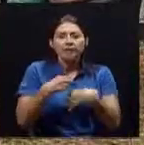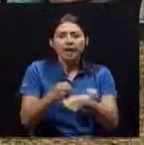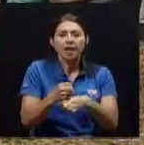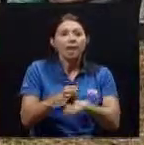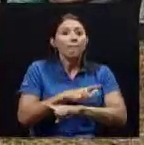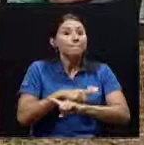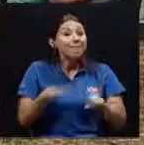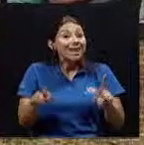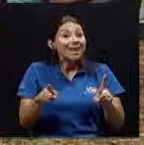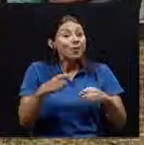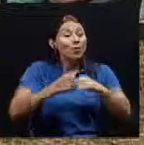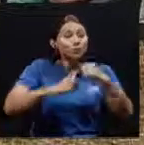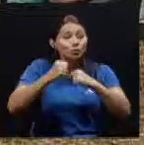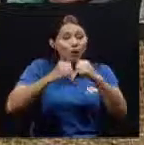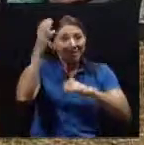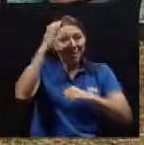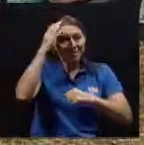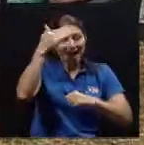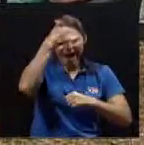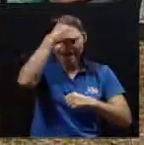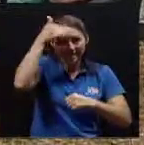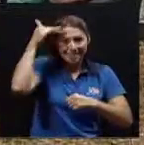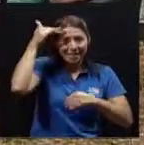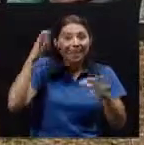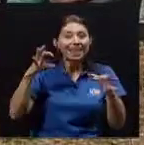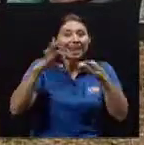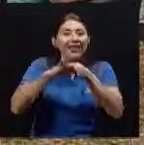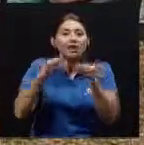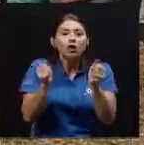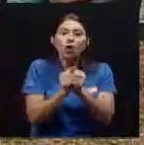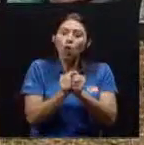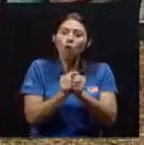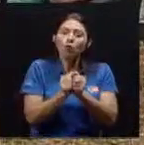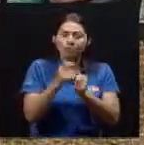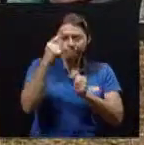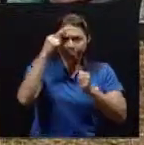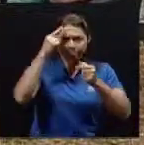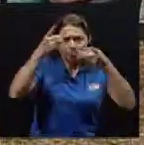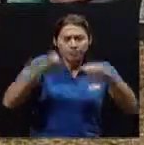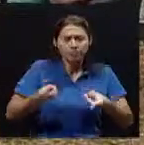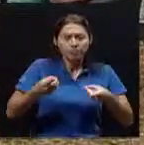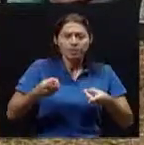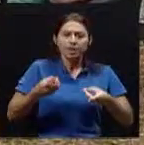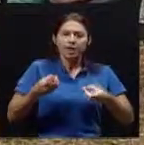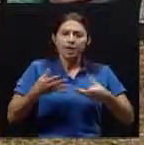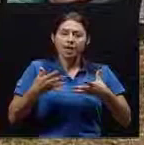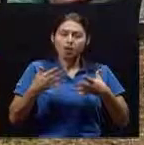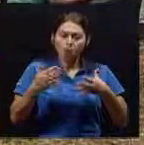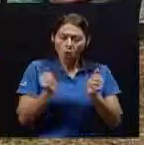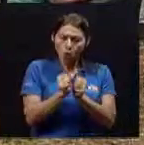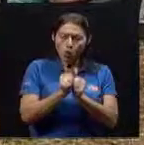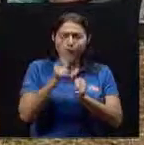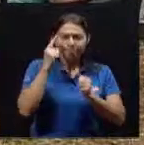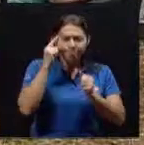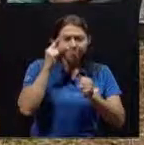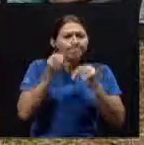estructuras cerebrales que tienen que ver con funciones ejecutivas, o sea, tomar en cuenta las circunstancias para